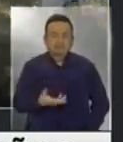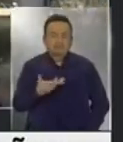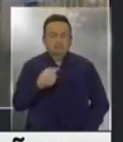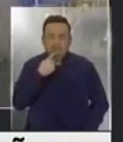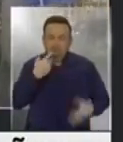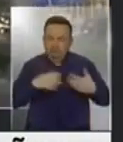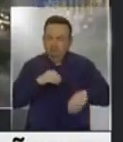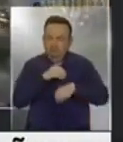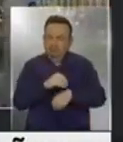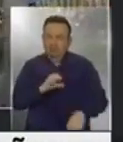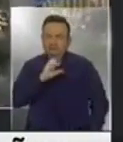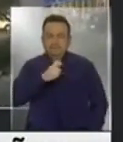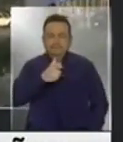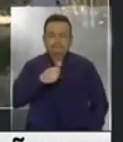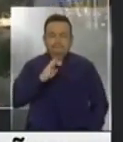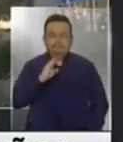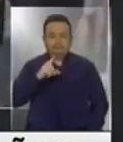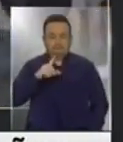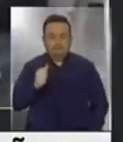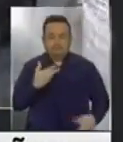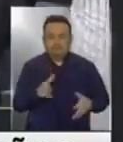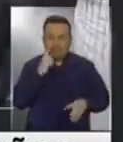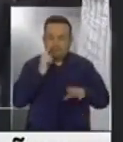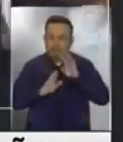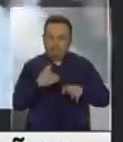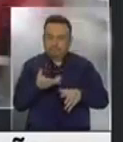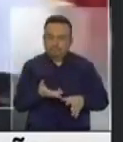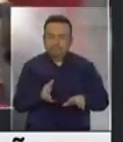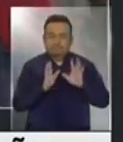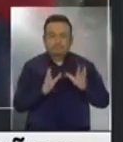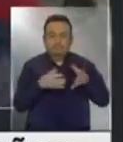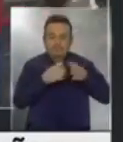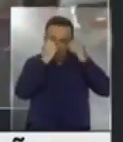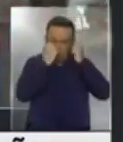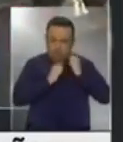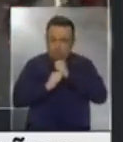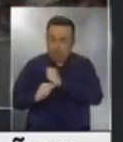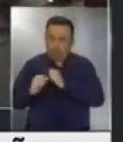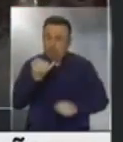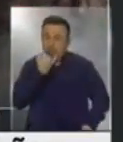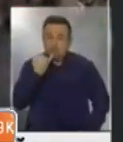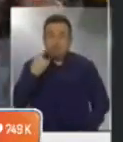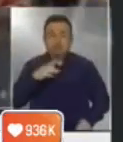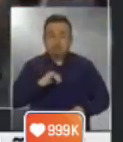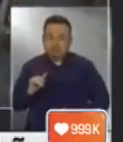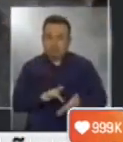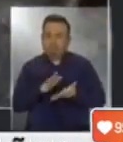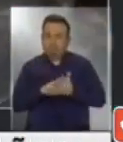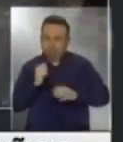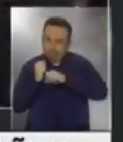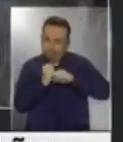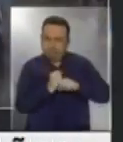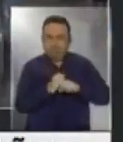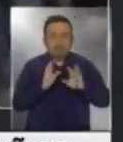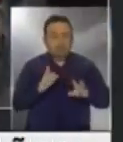ya advirtió a Hezbollah que tuviera mucho cuidado con intentar agredir o atentar contra Israel porque iba a haber represalias. Exactamente.